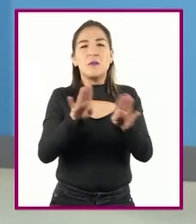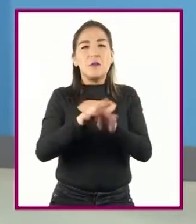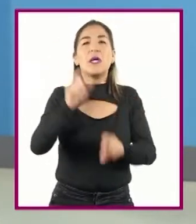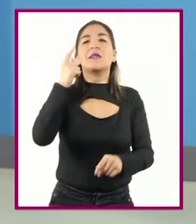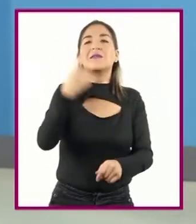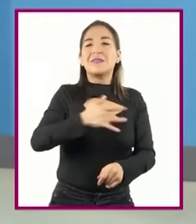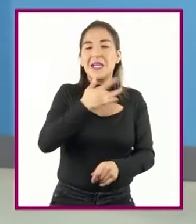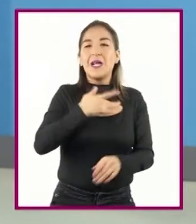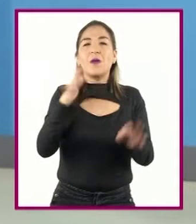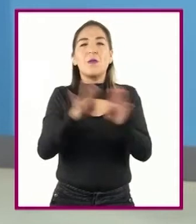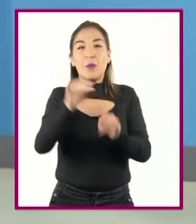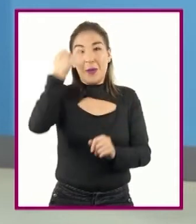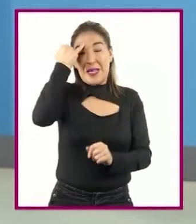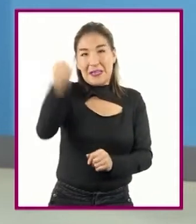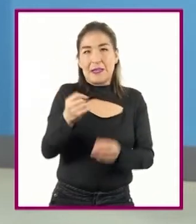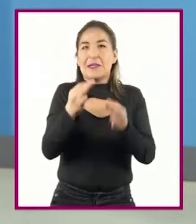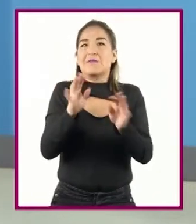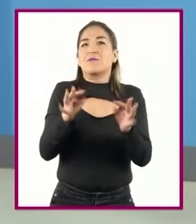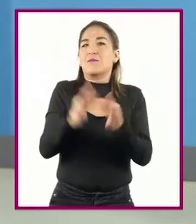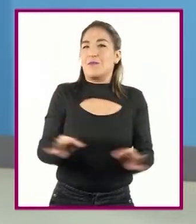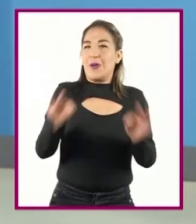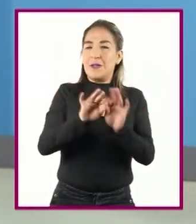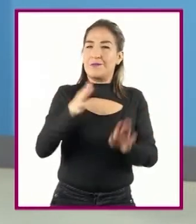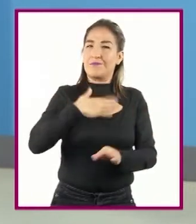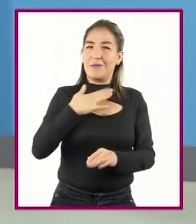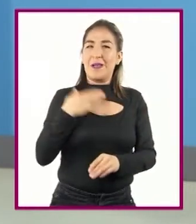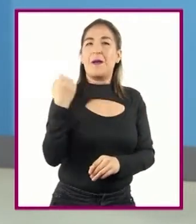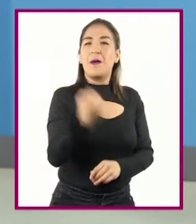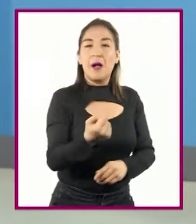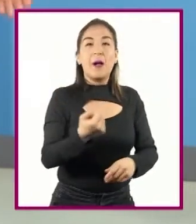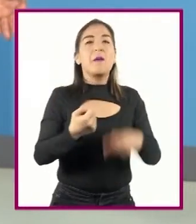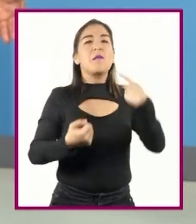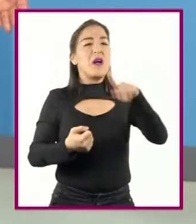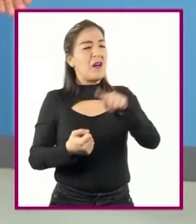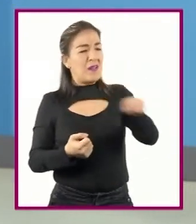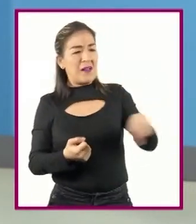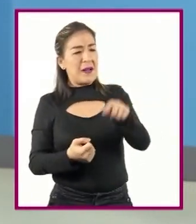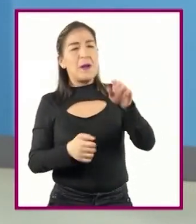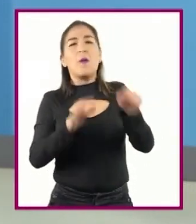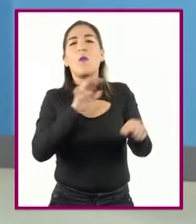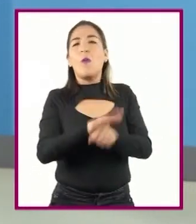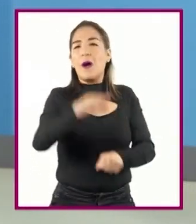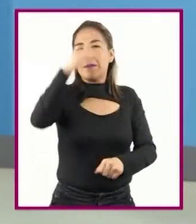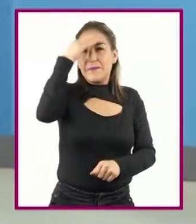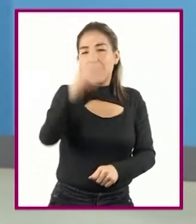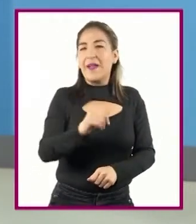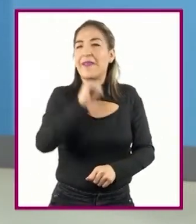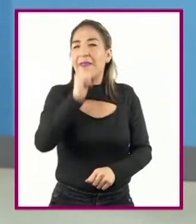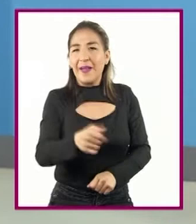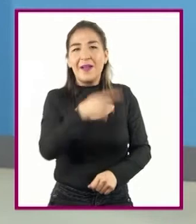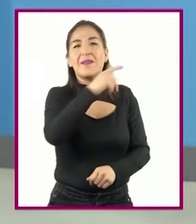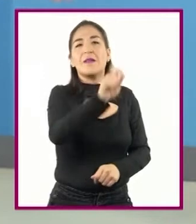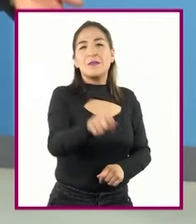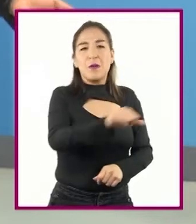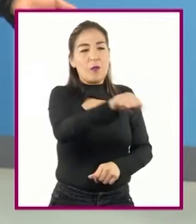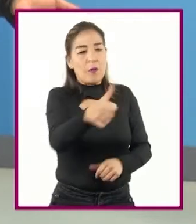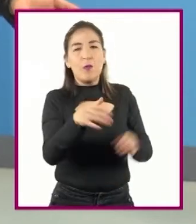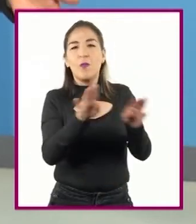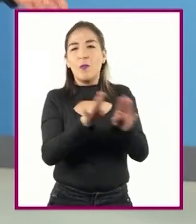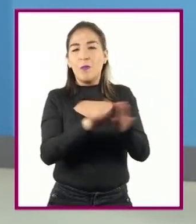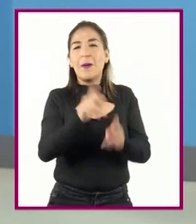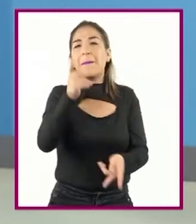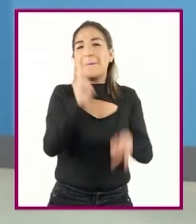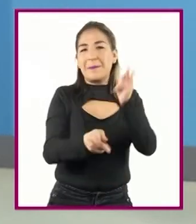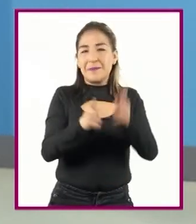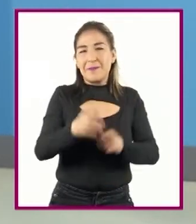su idea sea la que predomine, sin tomar en cuenta las necesidades y consideraciones de su